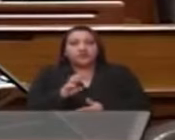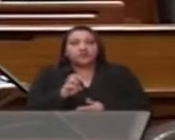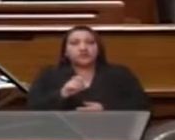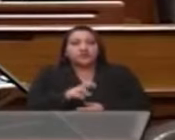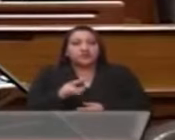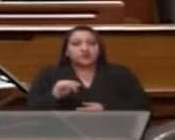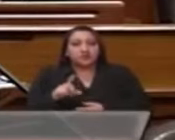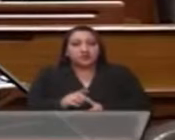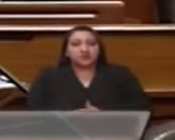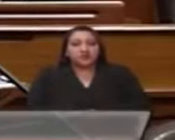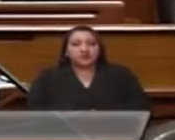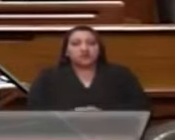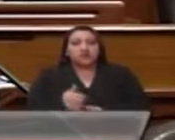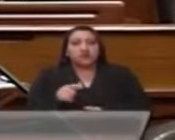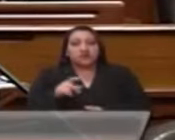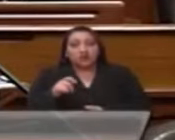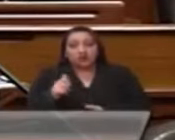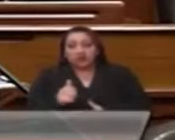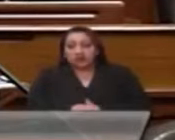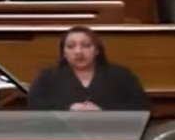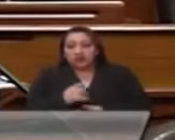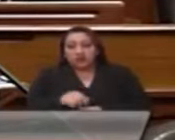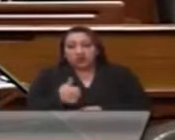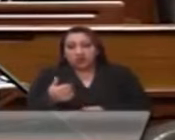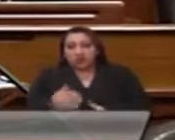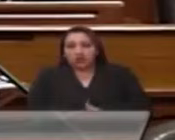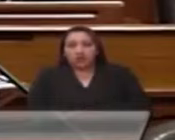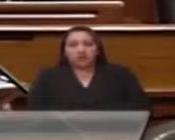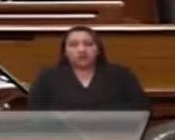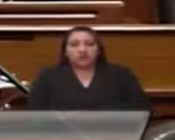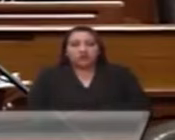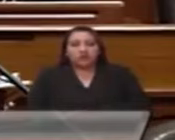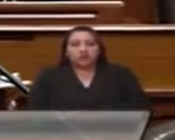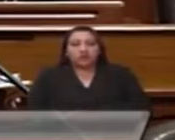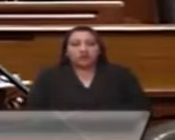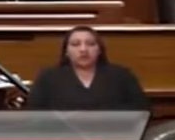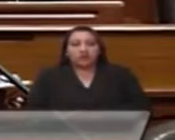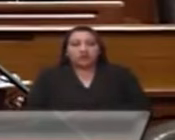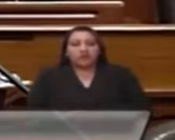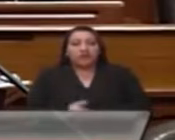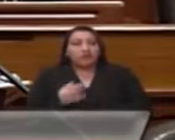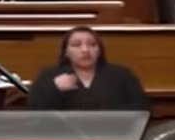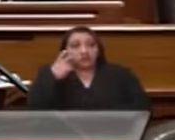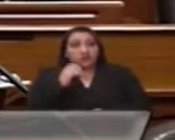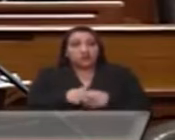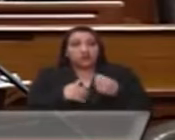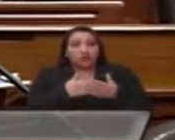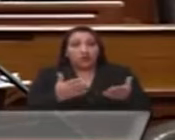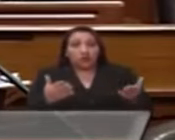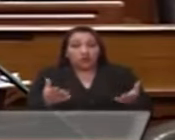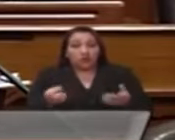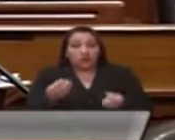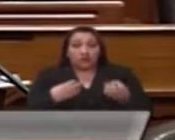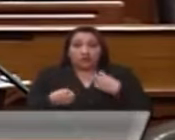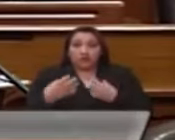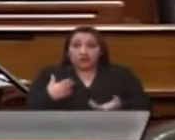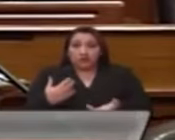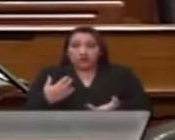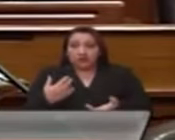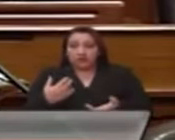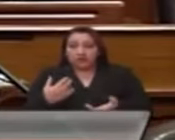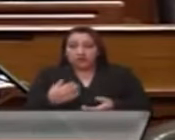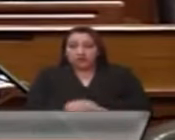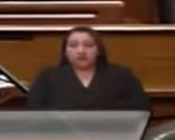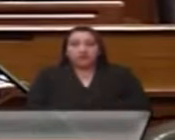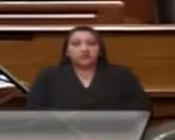Becerril, Alcorta y otros. Y he escuchado de ustedes cuestionamientos al